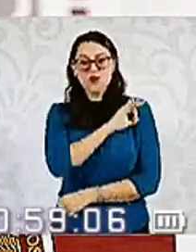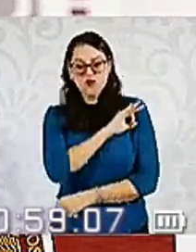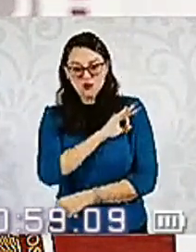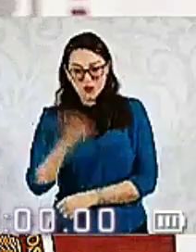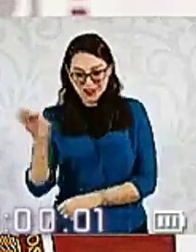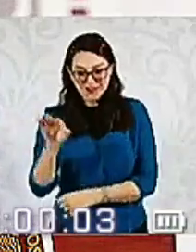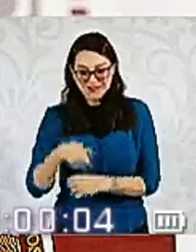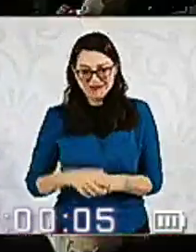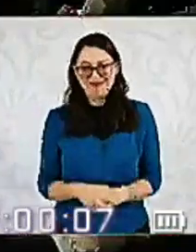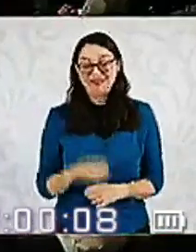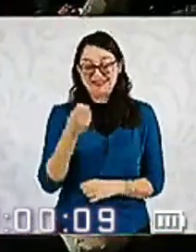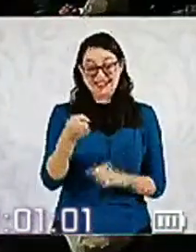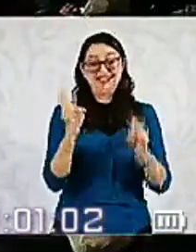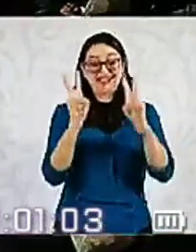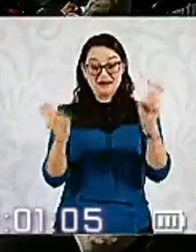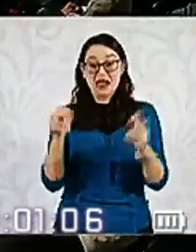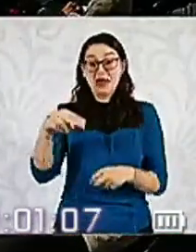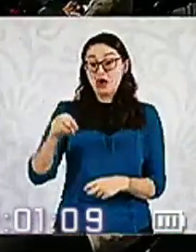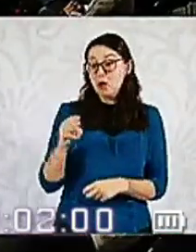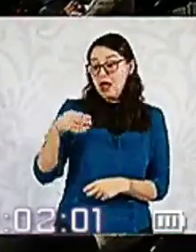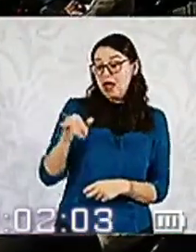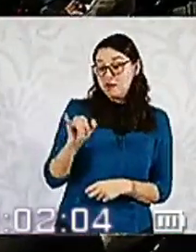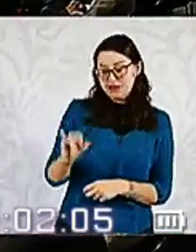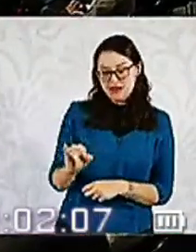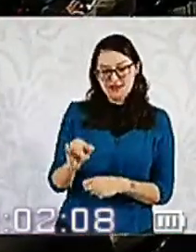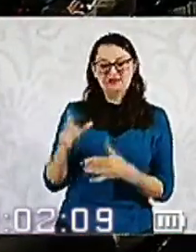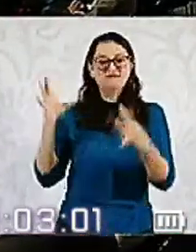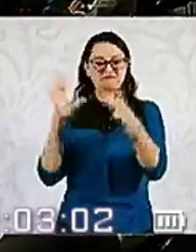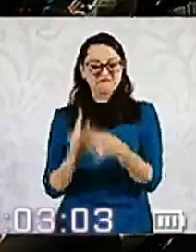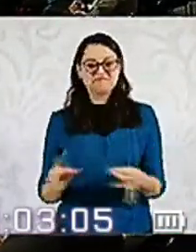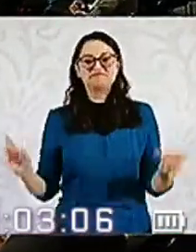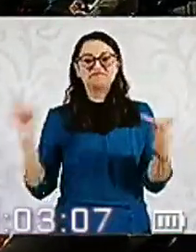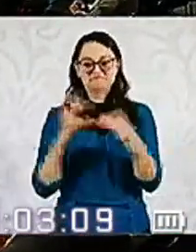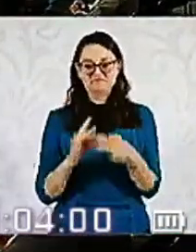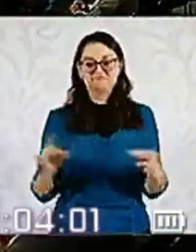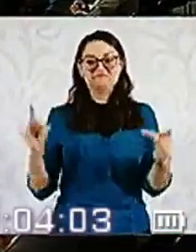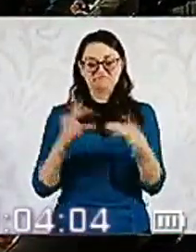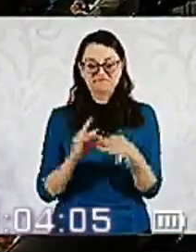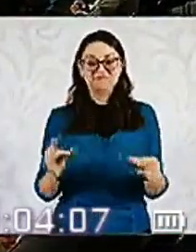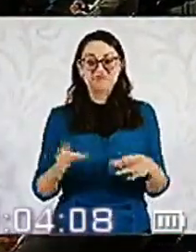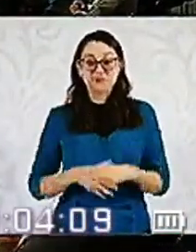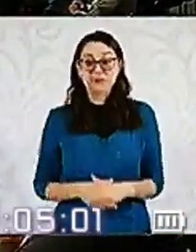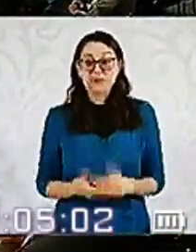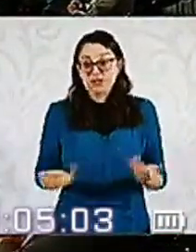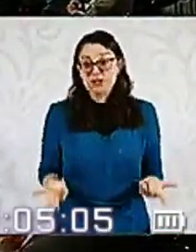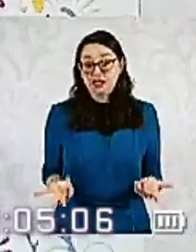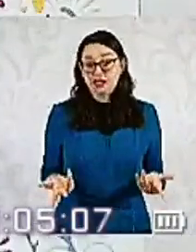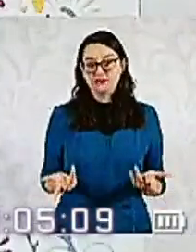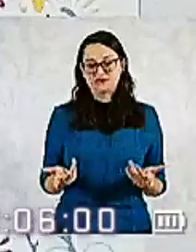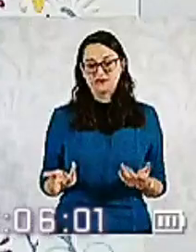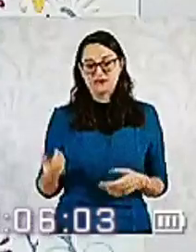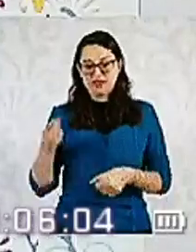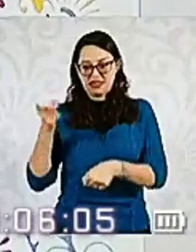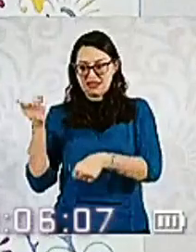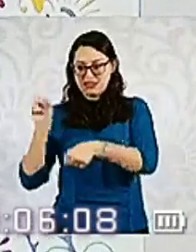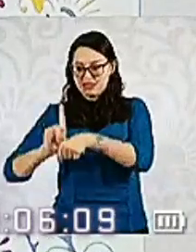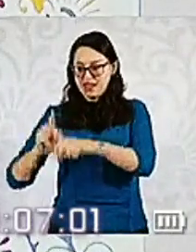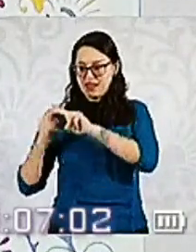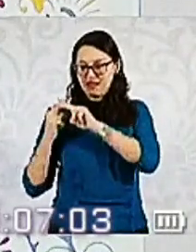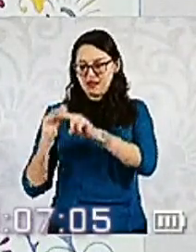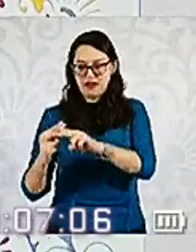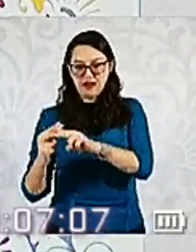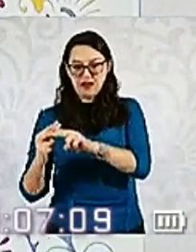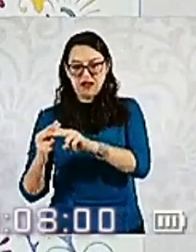Noemí nos va a hablar sobre ello, dado que el día de hoy además es Mujeres en la Historia. No, ese es mañana,